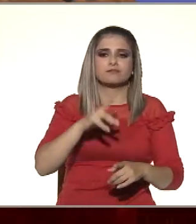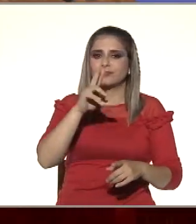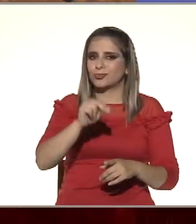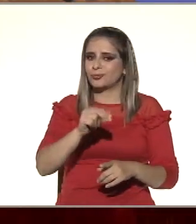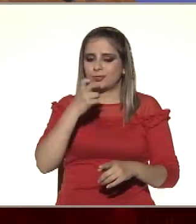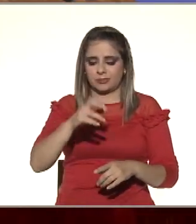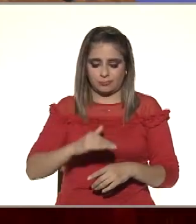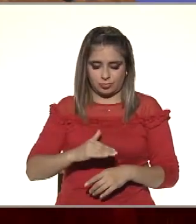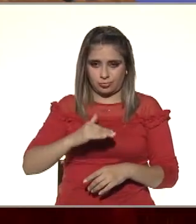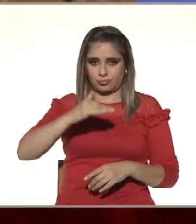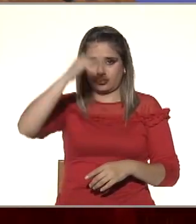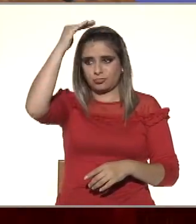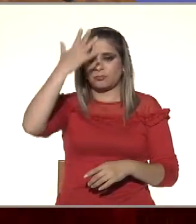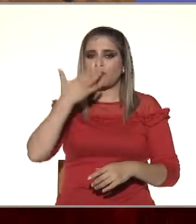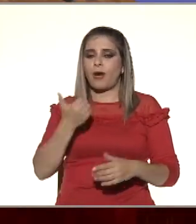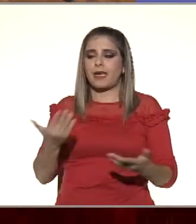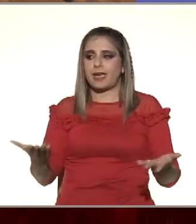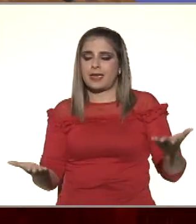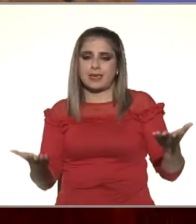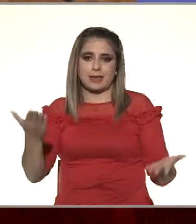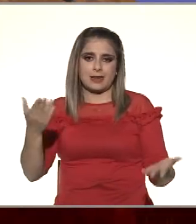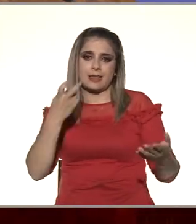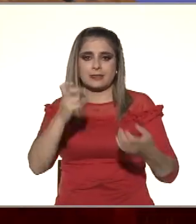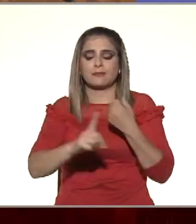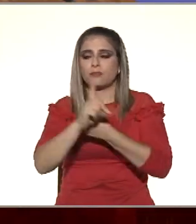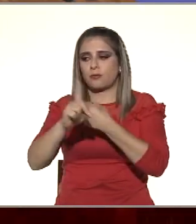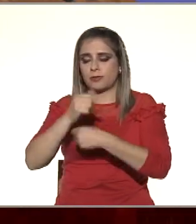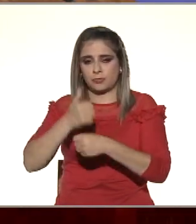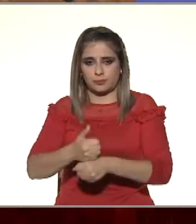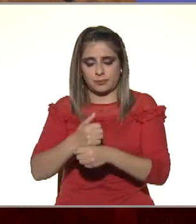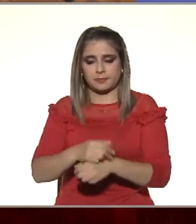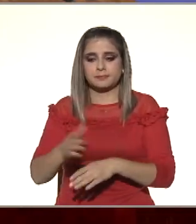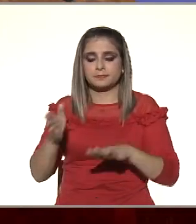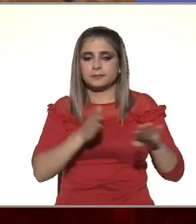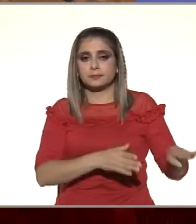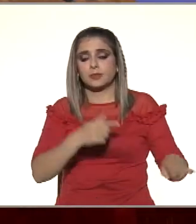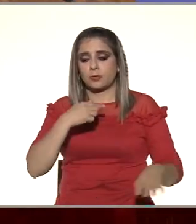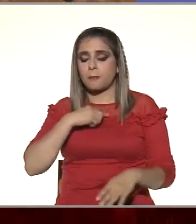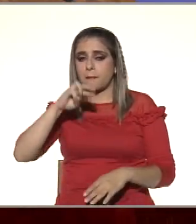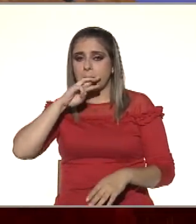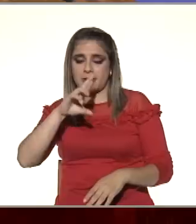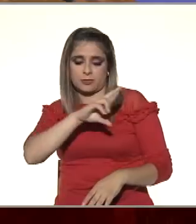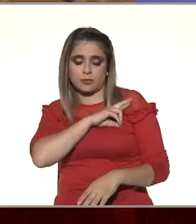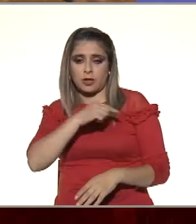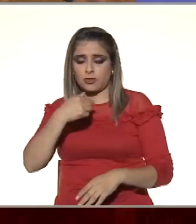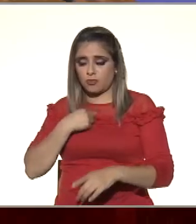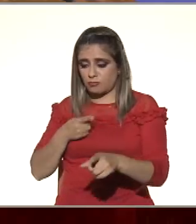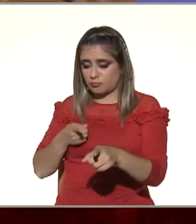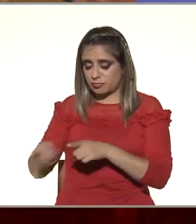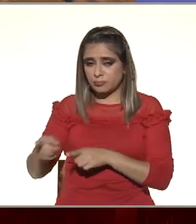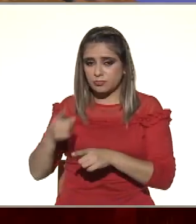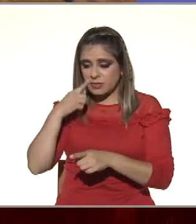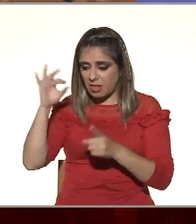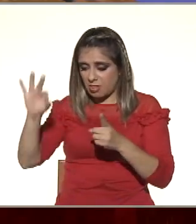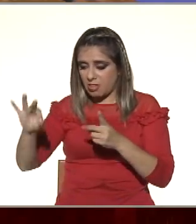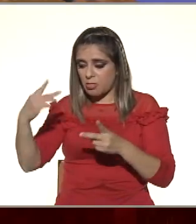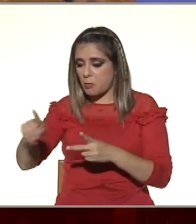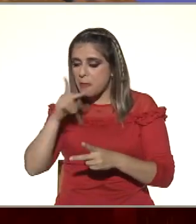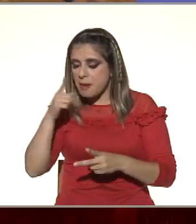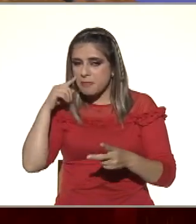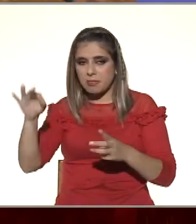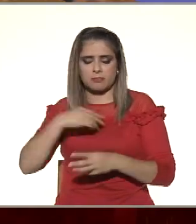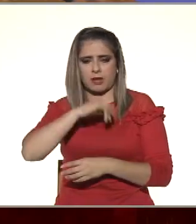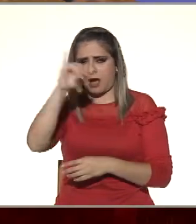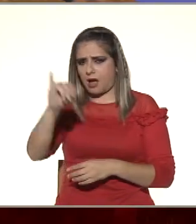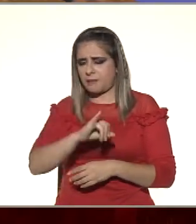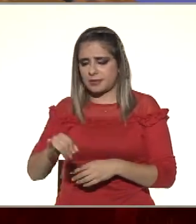afecta ya que no hay equilibrio. Nos cuenta, soy madre soltera y nunca le he hablado mal a mi hijo de su padre. También nos